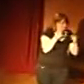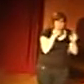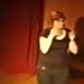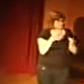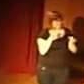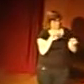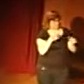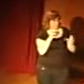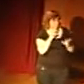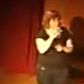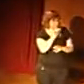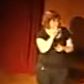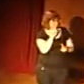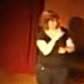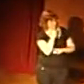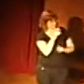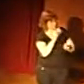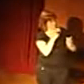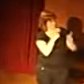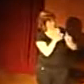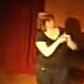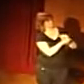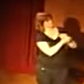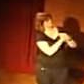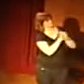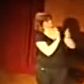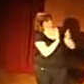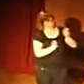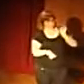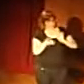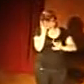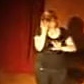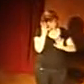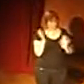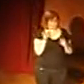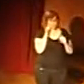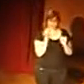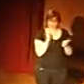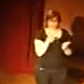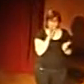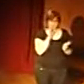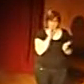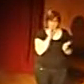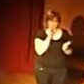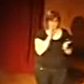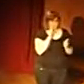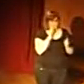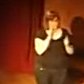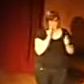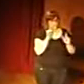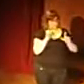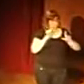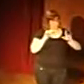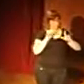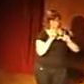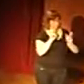siempre de elementos naturales que él toma sus en sus blocs de apuntes pero como les decía al principio esos paisajes se fabrican